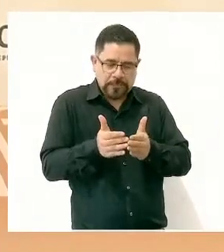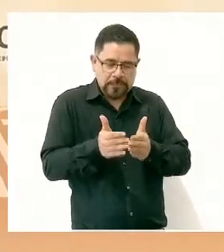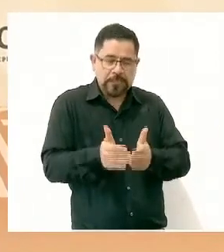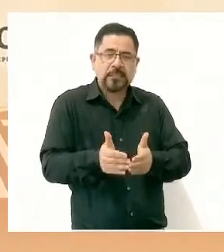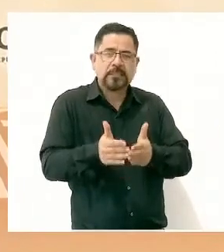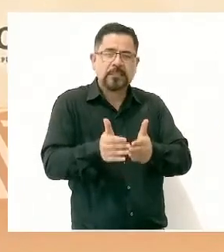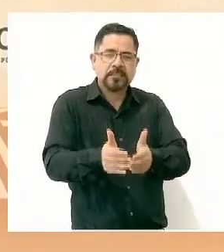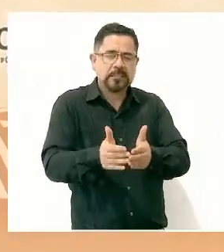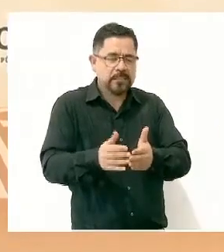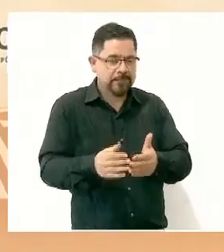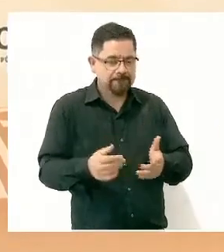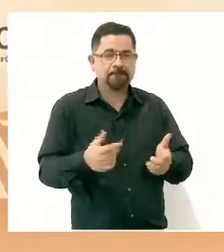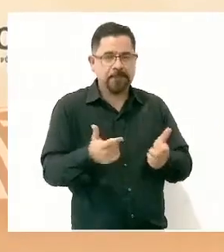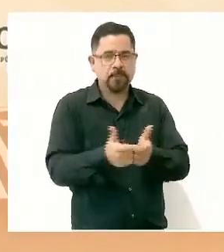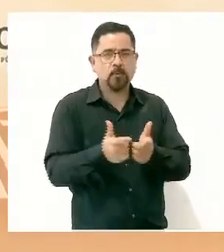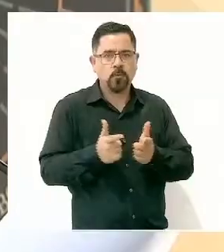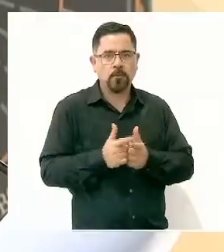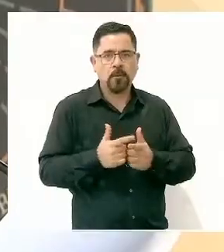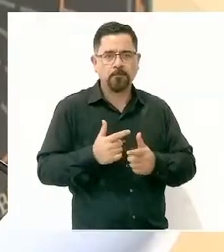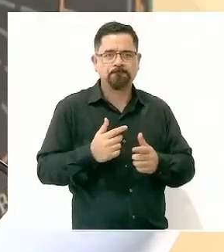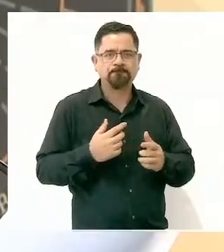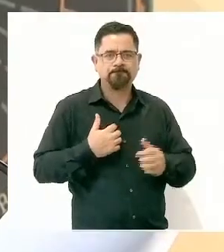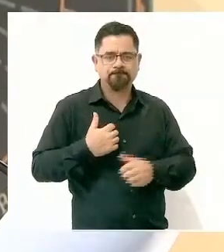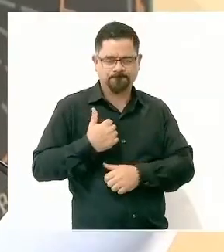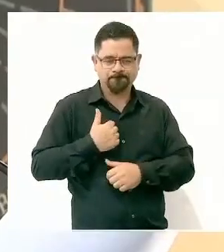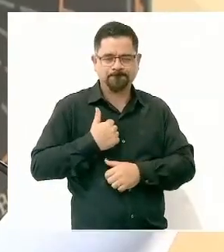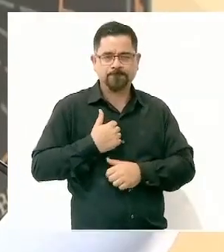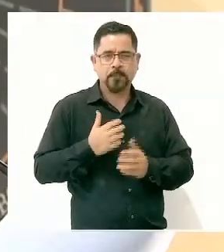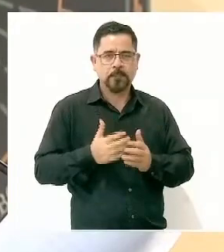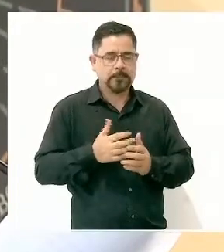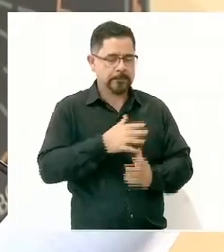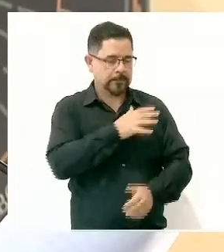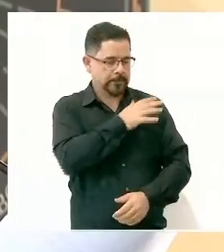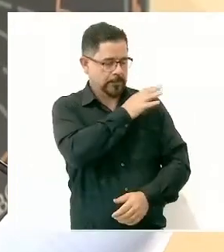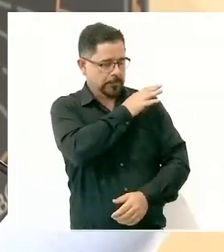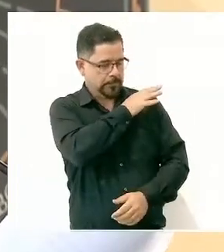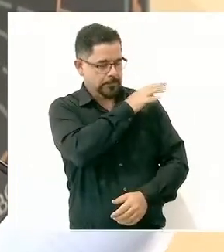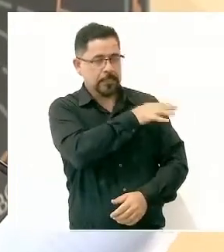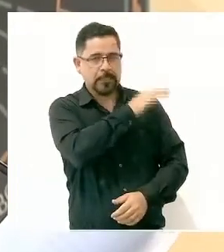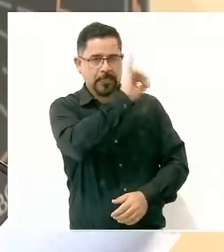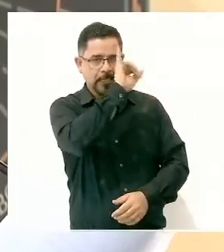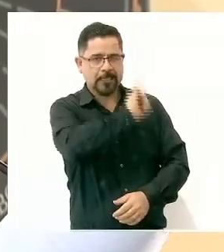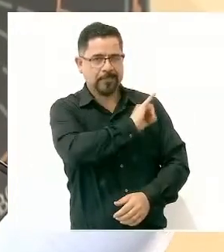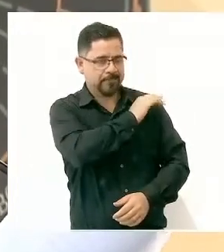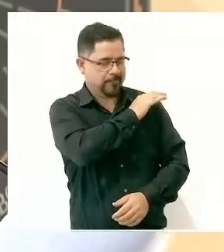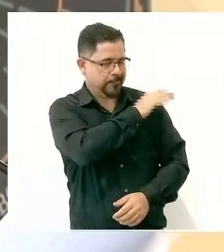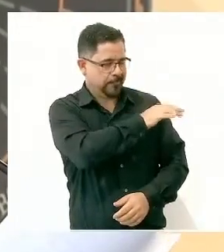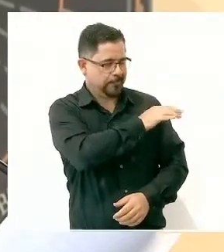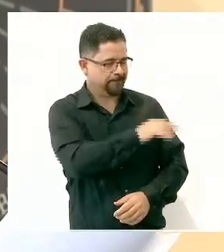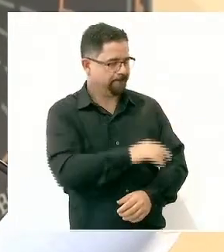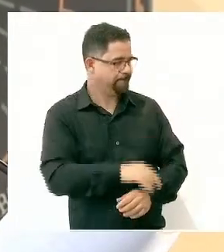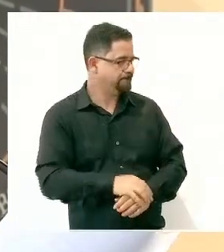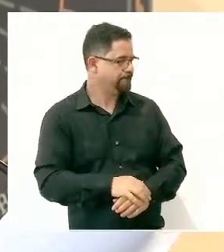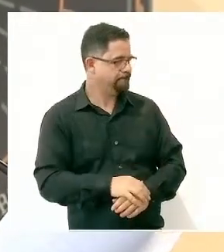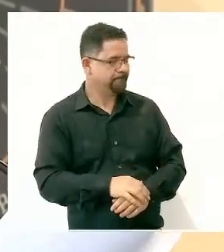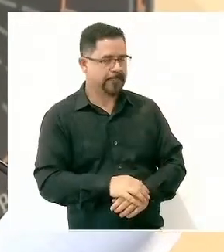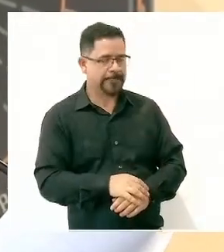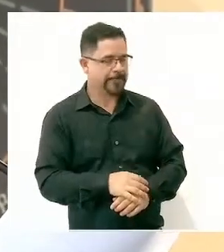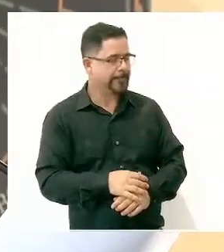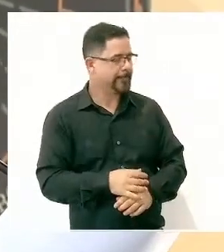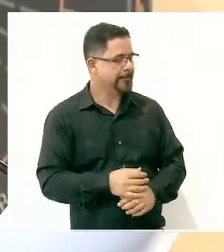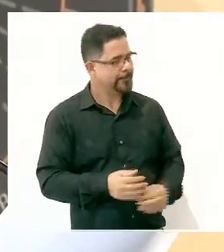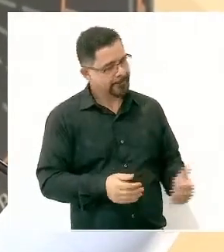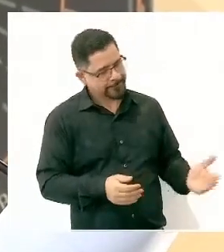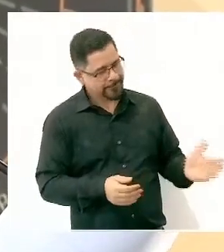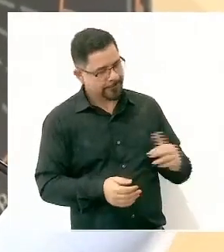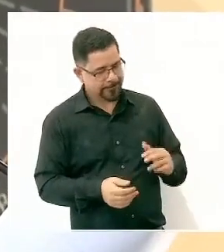transportaba el grupo guerrillero, el coronel Padua les propuso llevarse